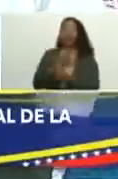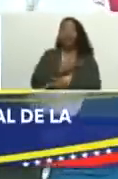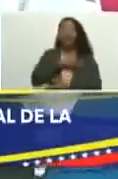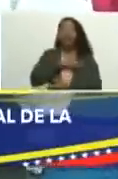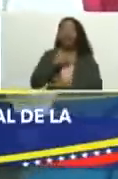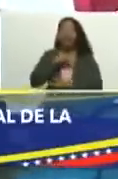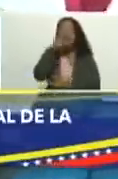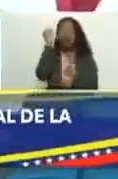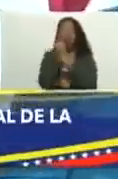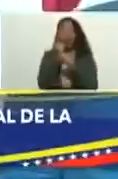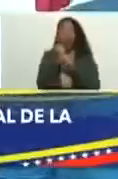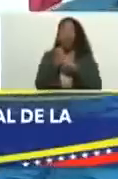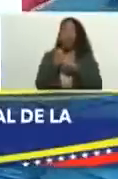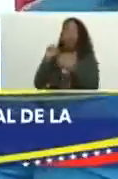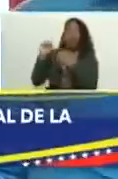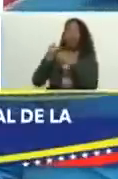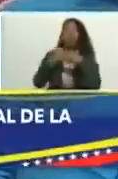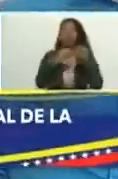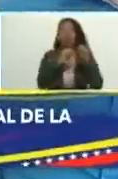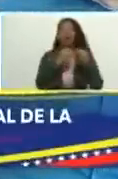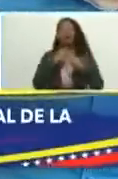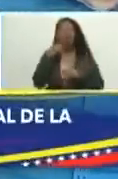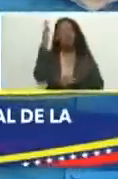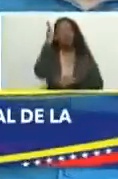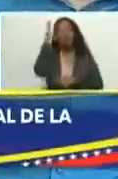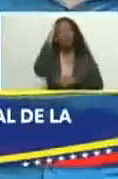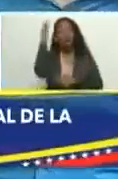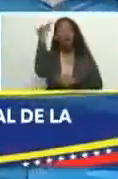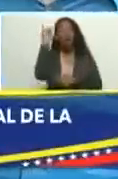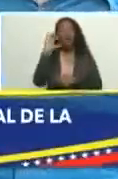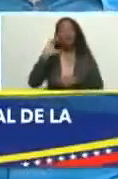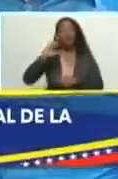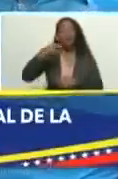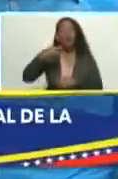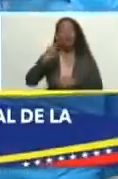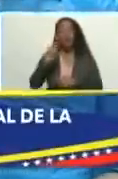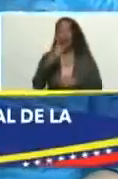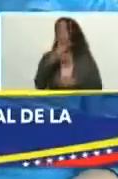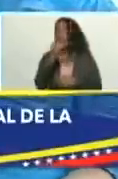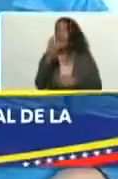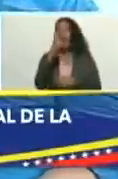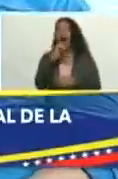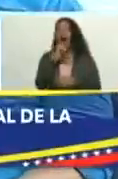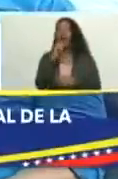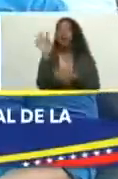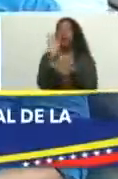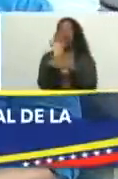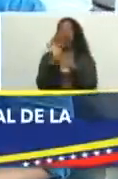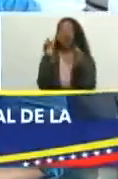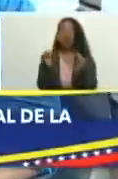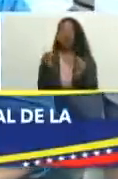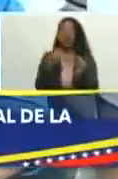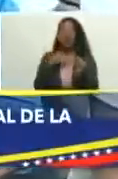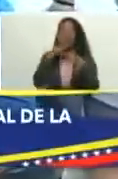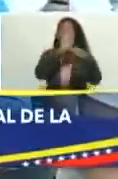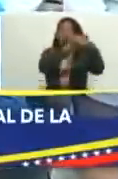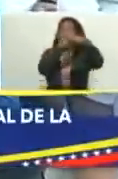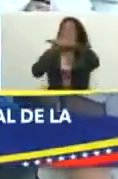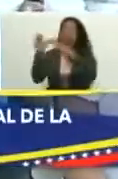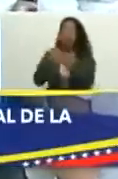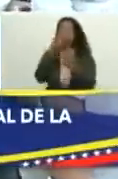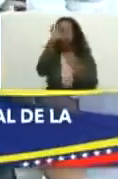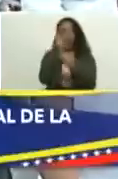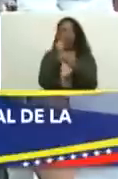los trabajadores los rechazamos. Ah, yo también sé que hay CPT que no funcionan. Y le llamo a la clase obrera del país, allá